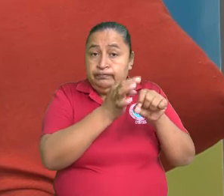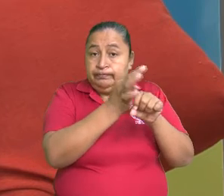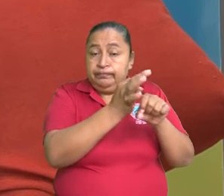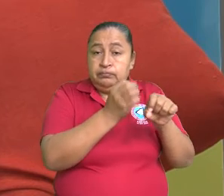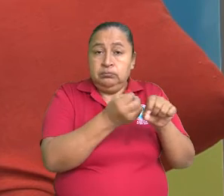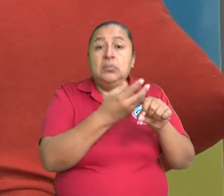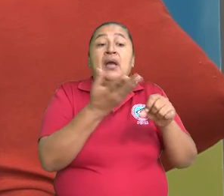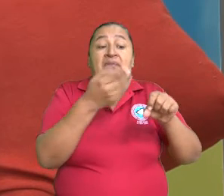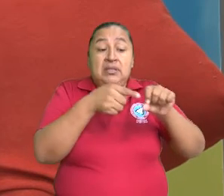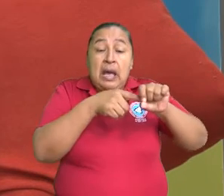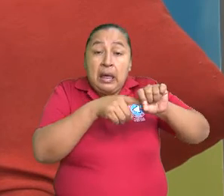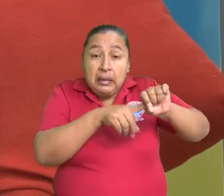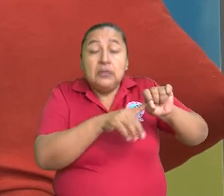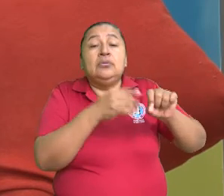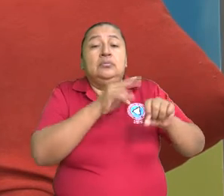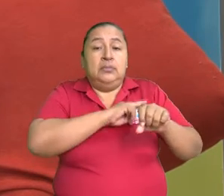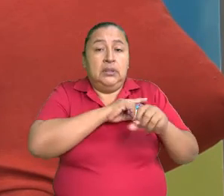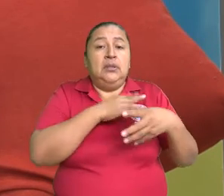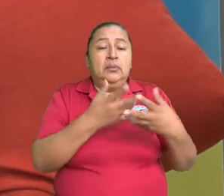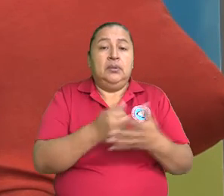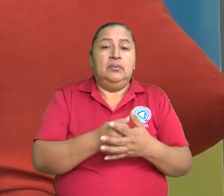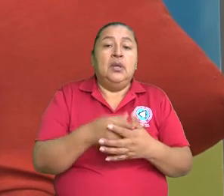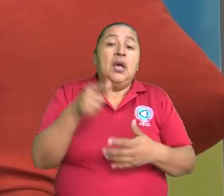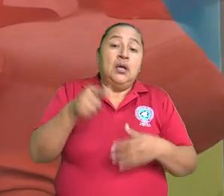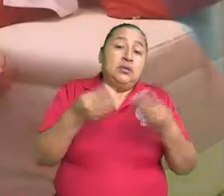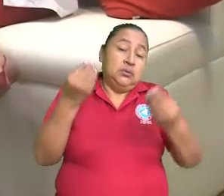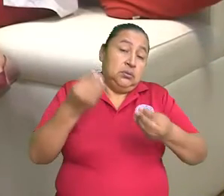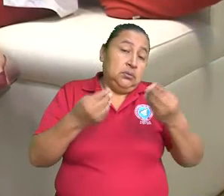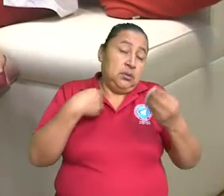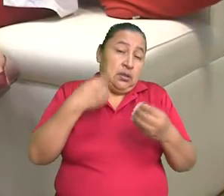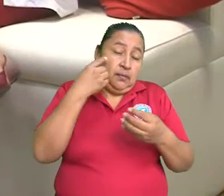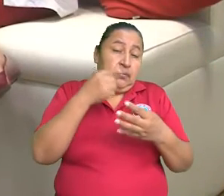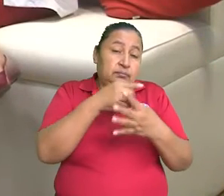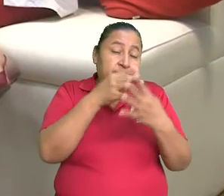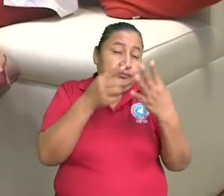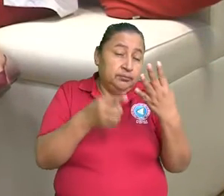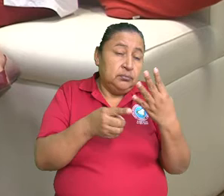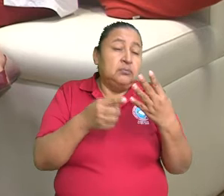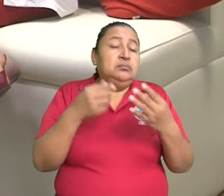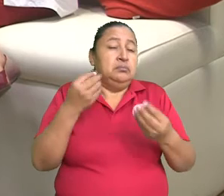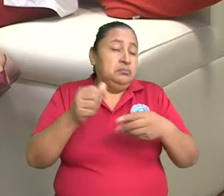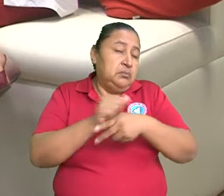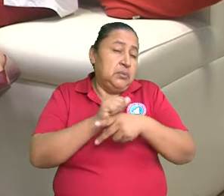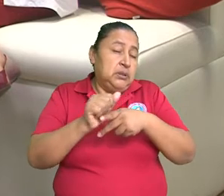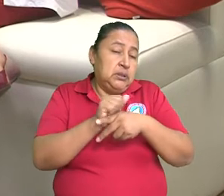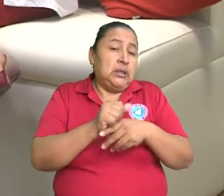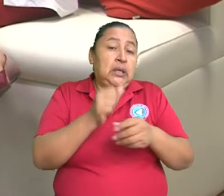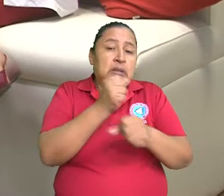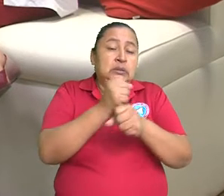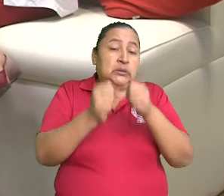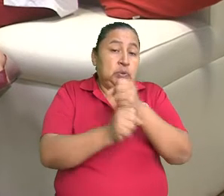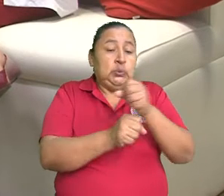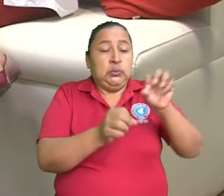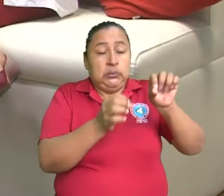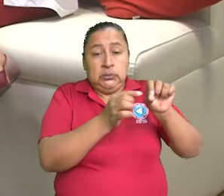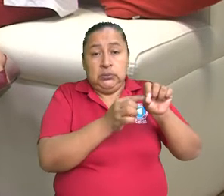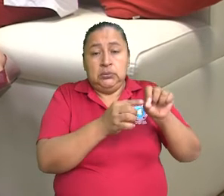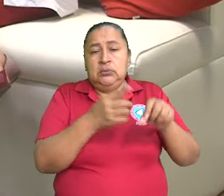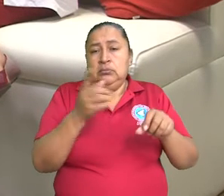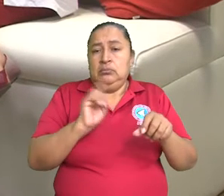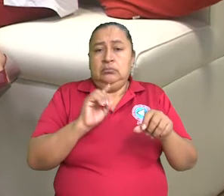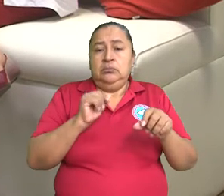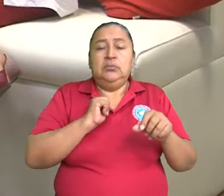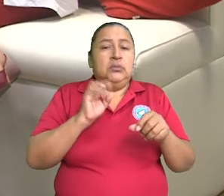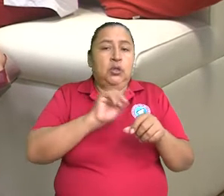inclusive adentro también. Bien. Esto tiene que ver con la diversidad sexual. Personas que practican sí, ¿verdad? Claro, de hecho no tiene